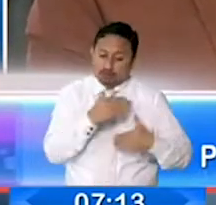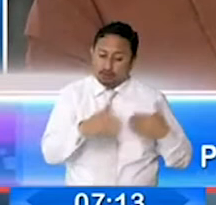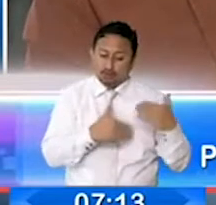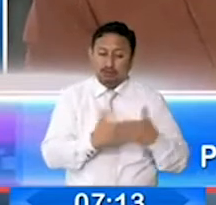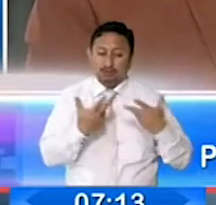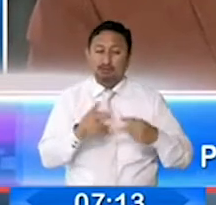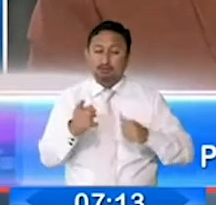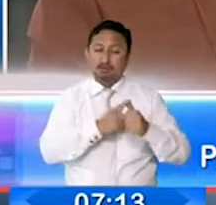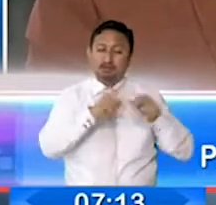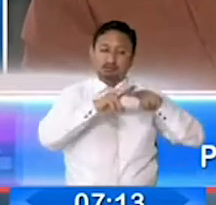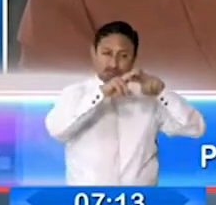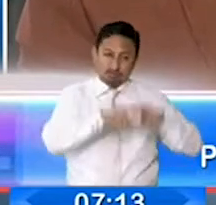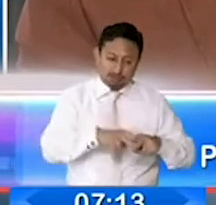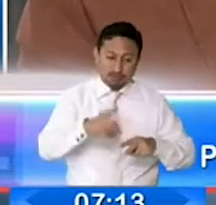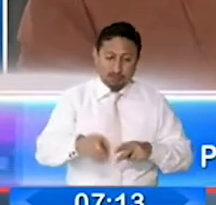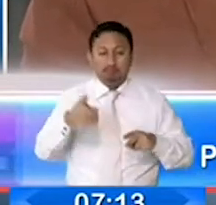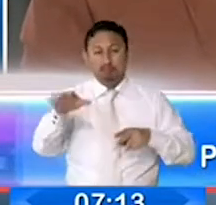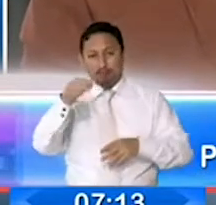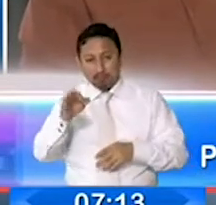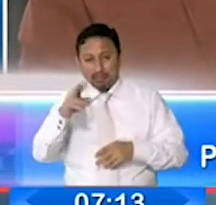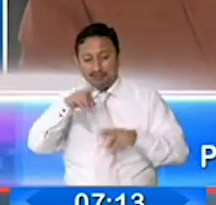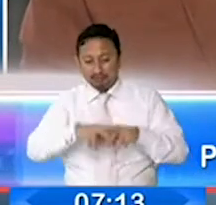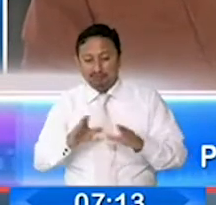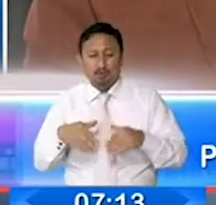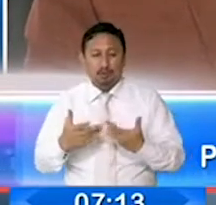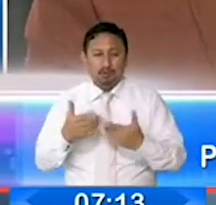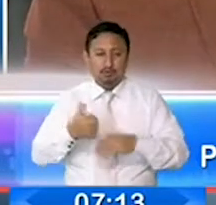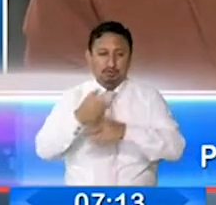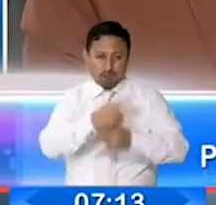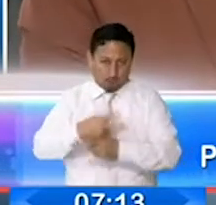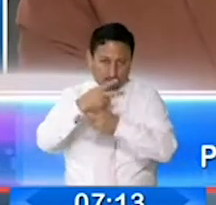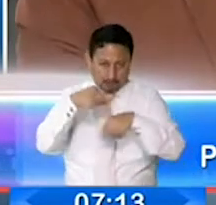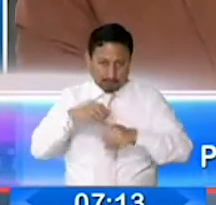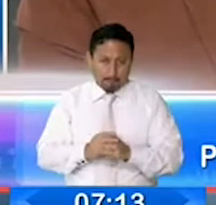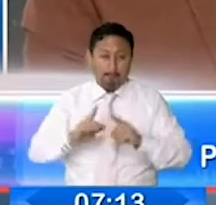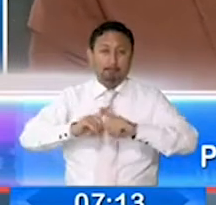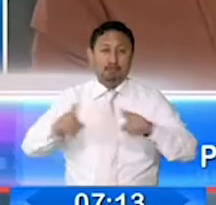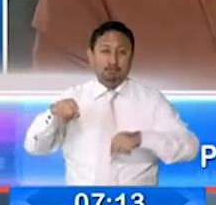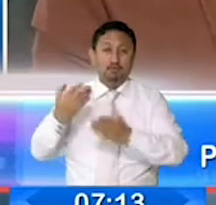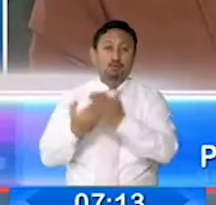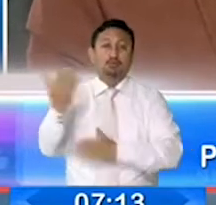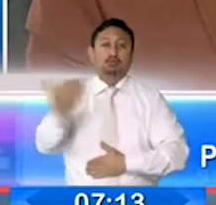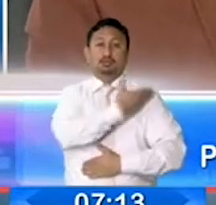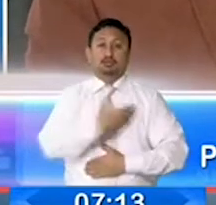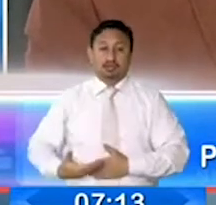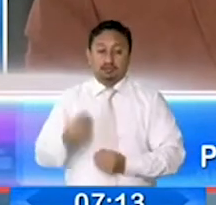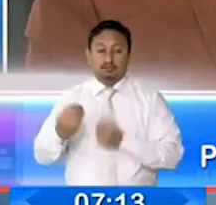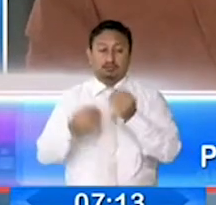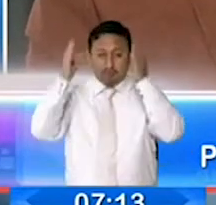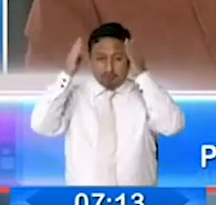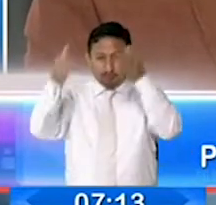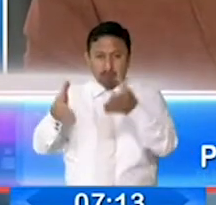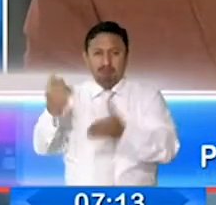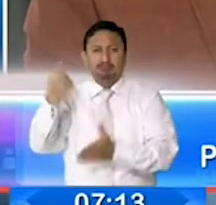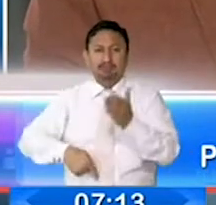una revisión general, papeleo y mirar cómo está la Corte, pero en todo caso, usted como nuevo presidente, ¿para dónde va a enfocar su